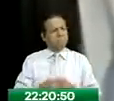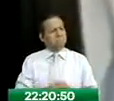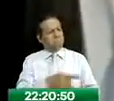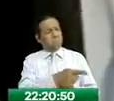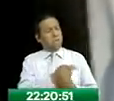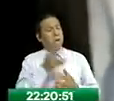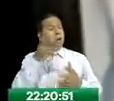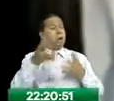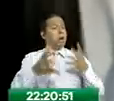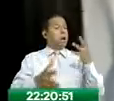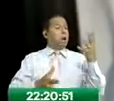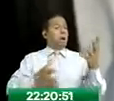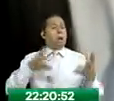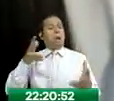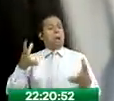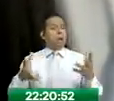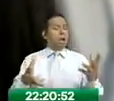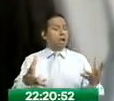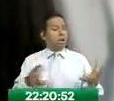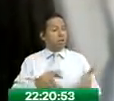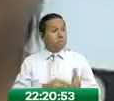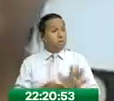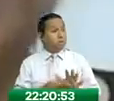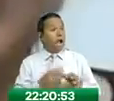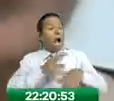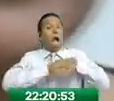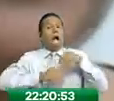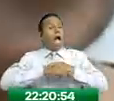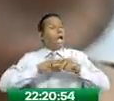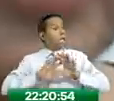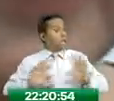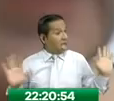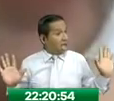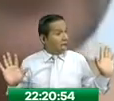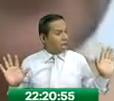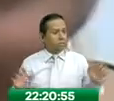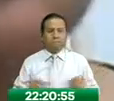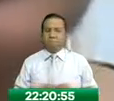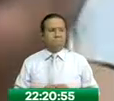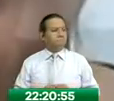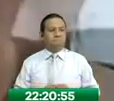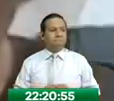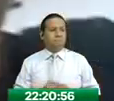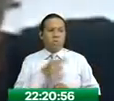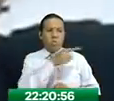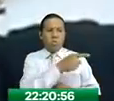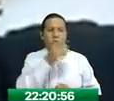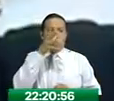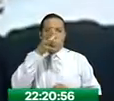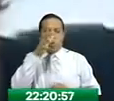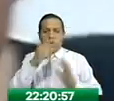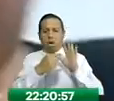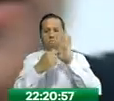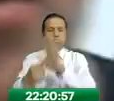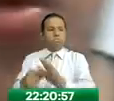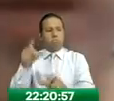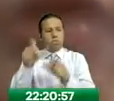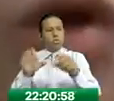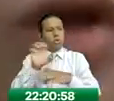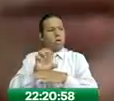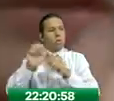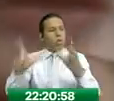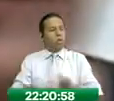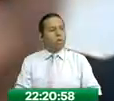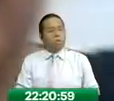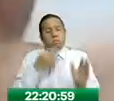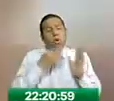lo eximen de su responsabilidad. Porque no puede ser posible que el pueblo ecuatoriano sea burlado. Aparezco, digo cuatro